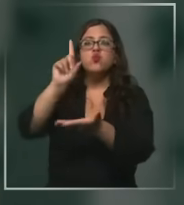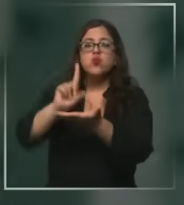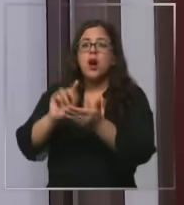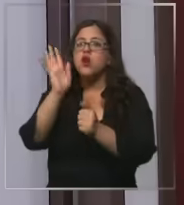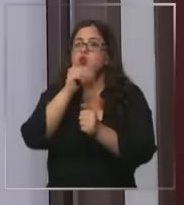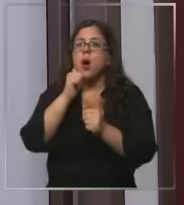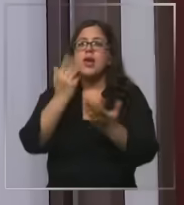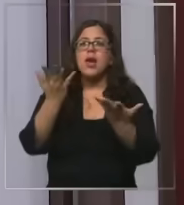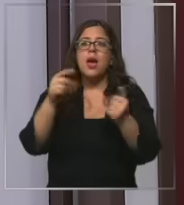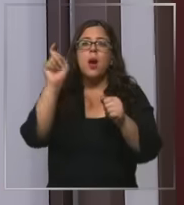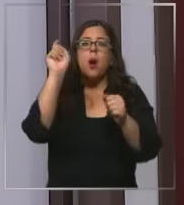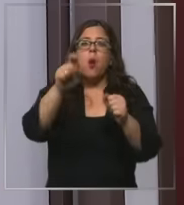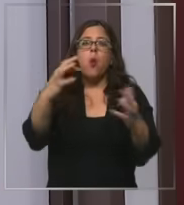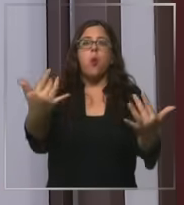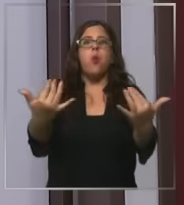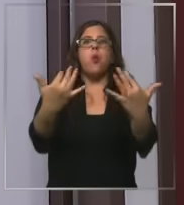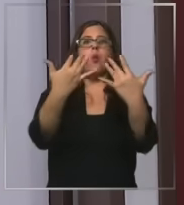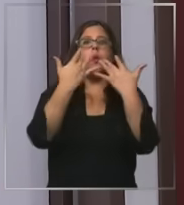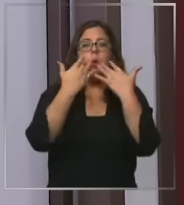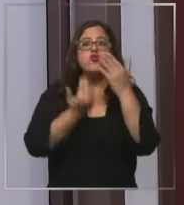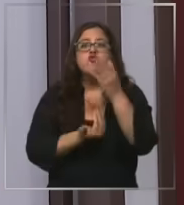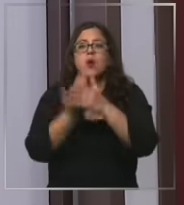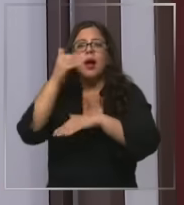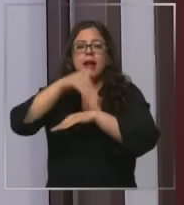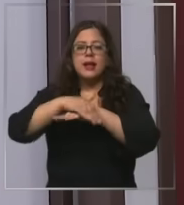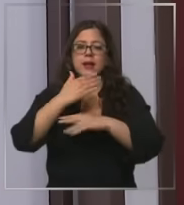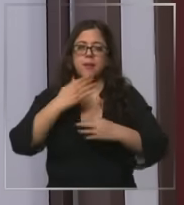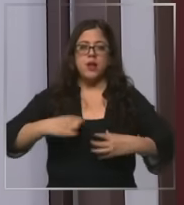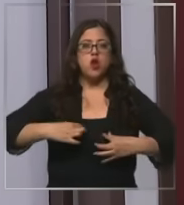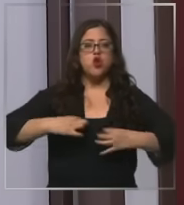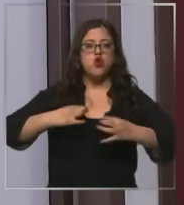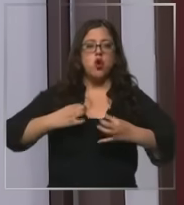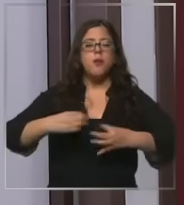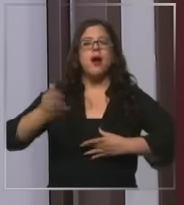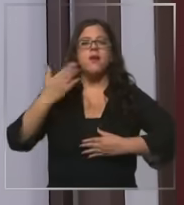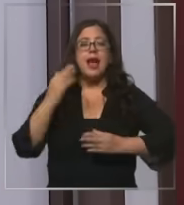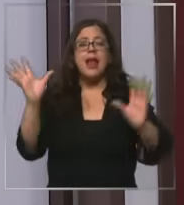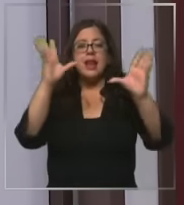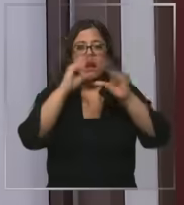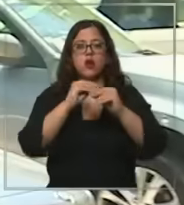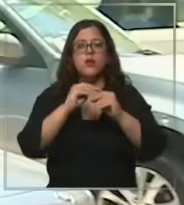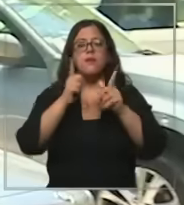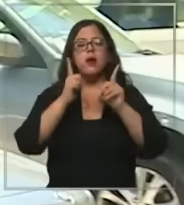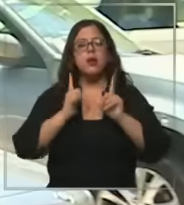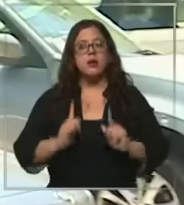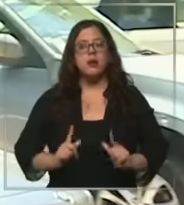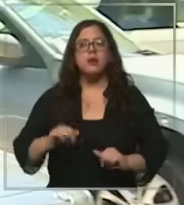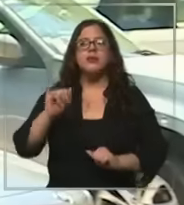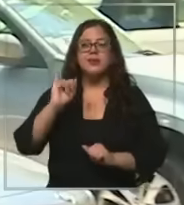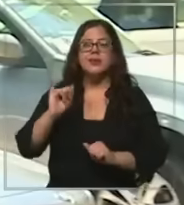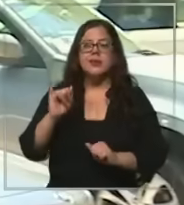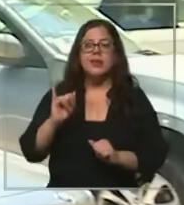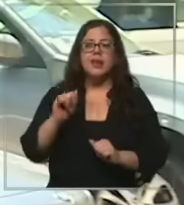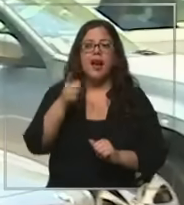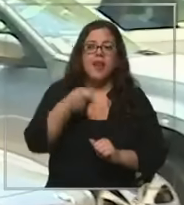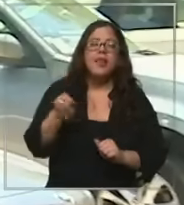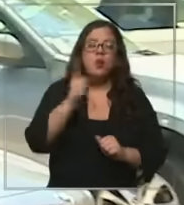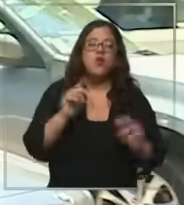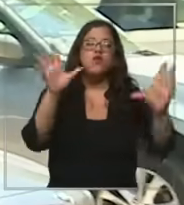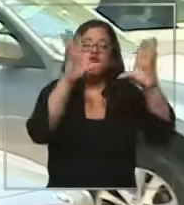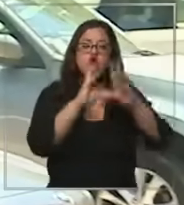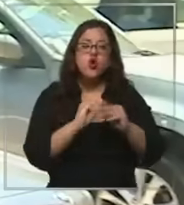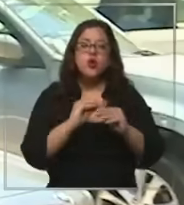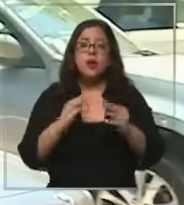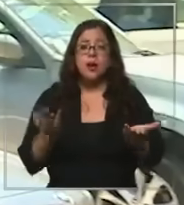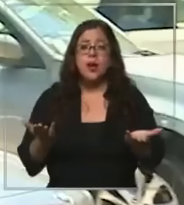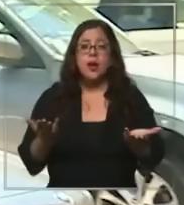sido climatizado durante el día. Y usar ropa fresca durante la noche para descansar. Sí, va a ser otra vez una noche